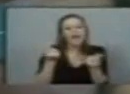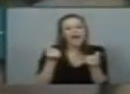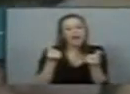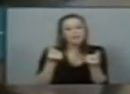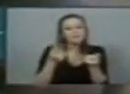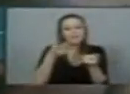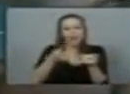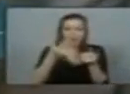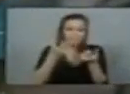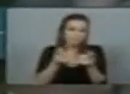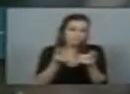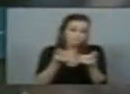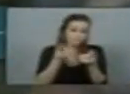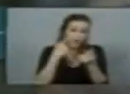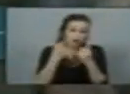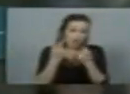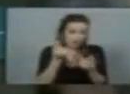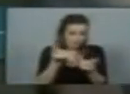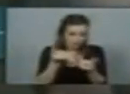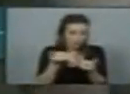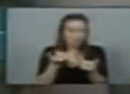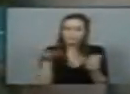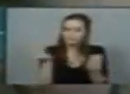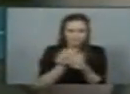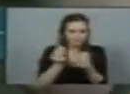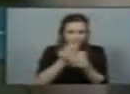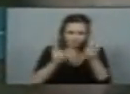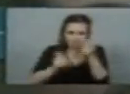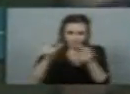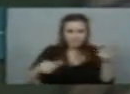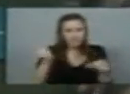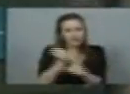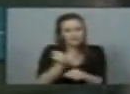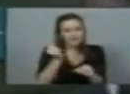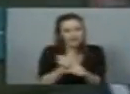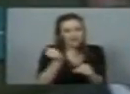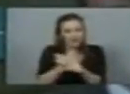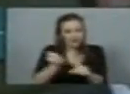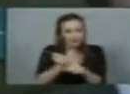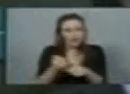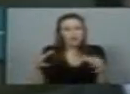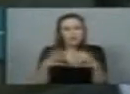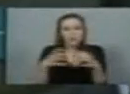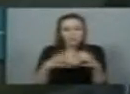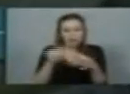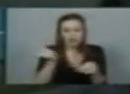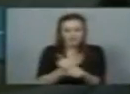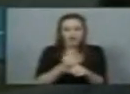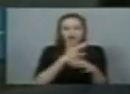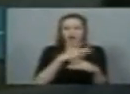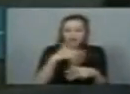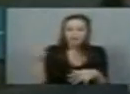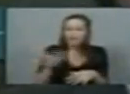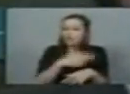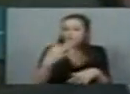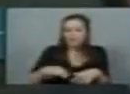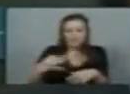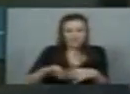ustedes administran. Y son los miles de trabajadores que tiene el grupo y el cual tenemos el deber de defender.